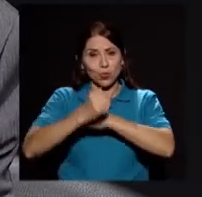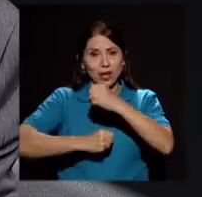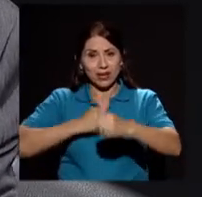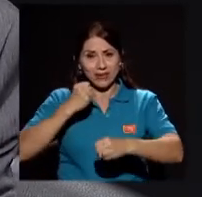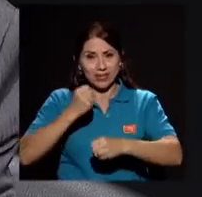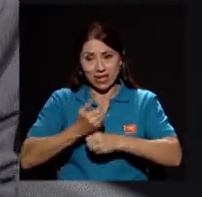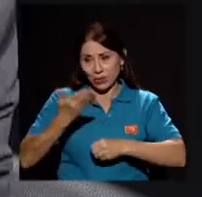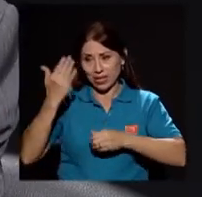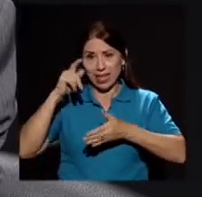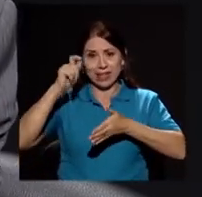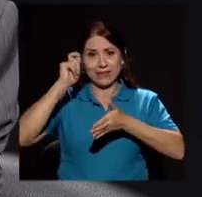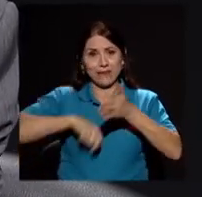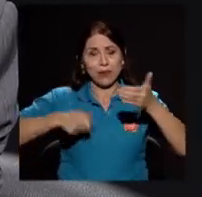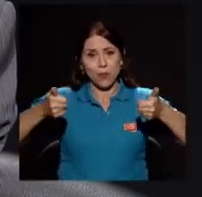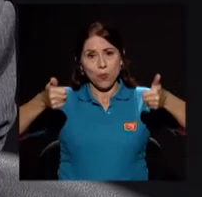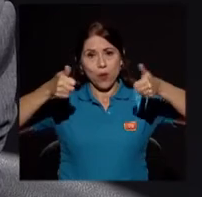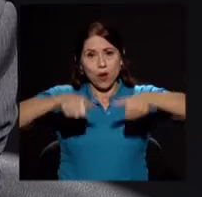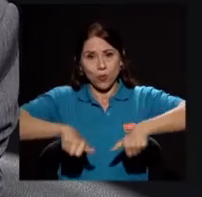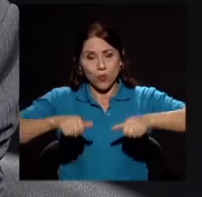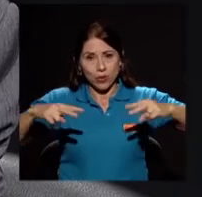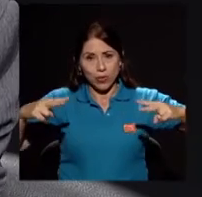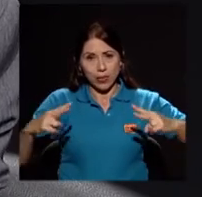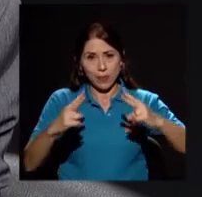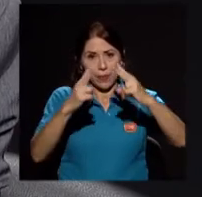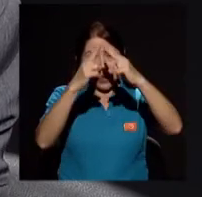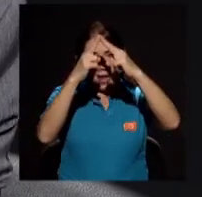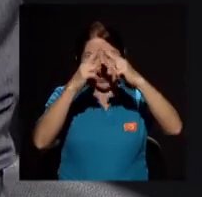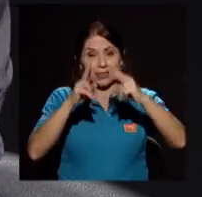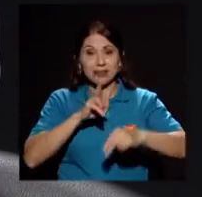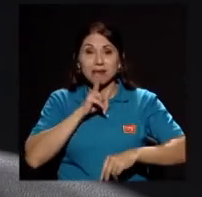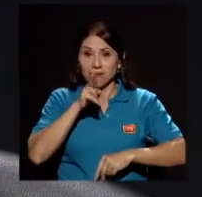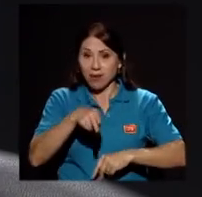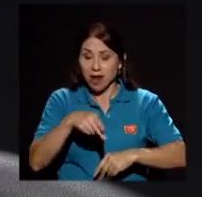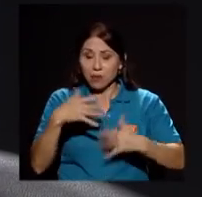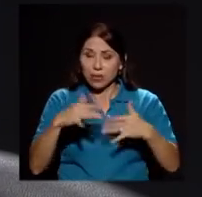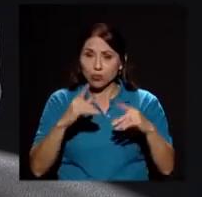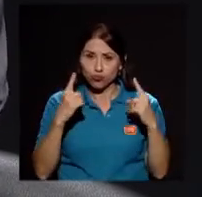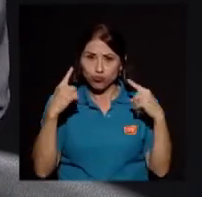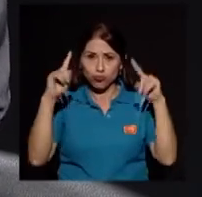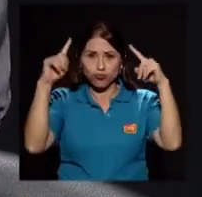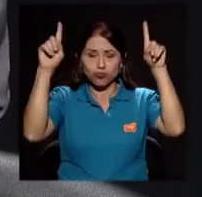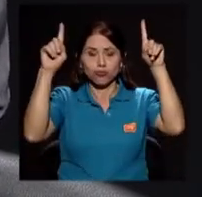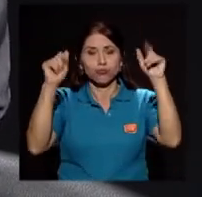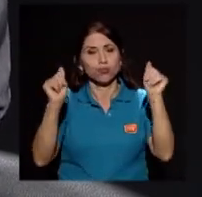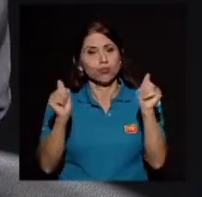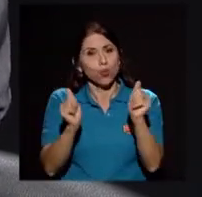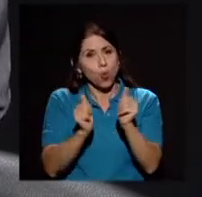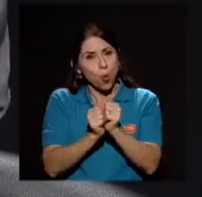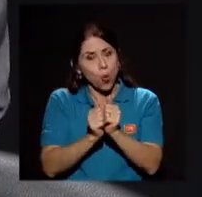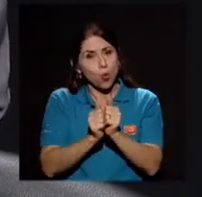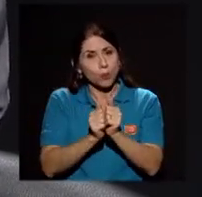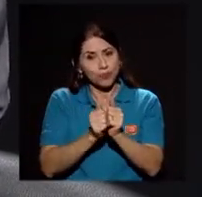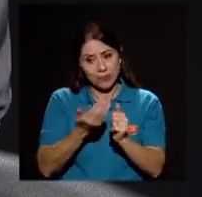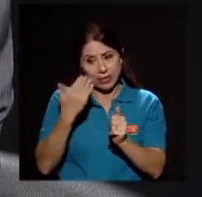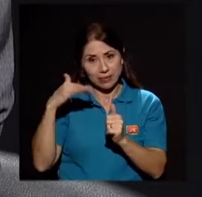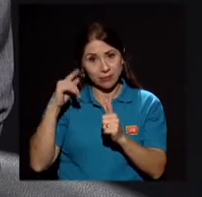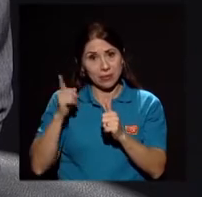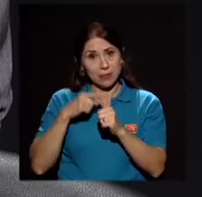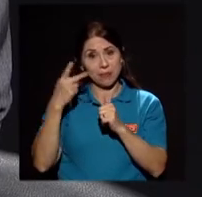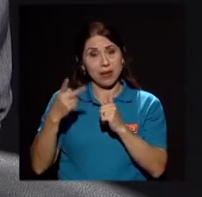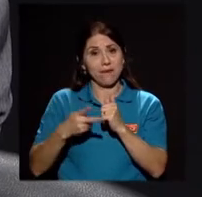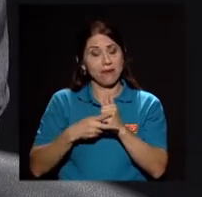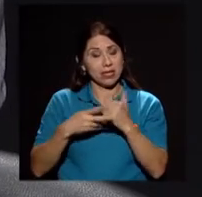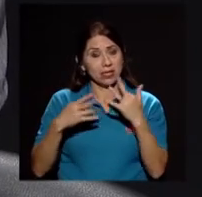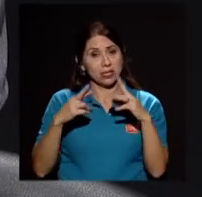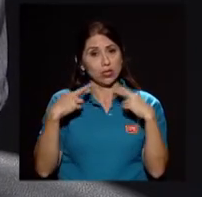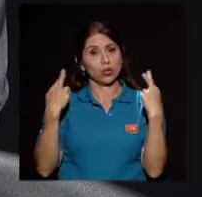país fue realmente un éxito con toda la primera vez una un